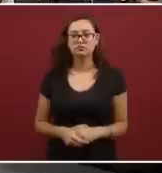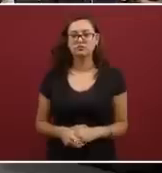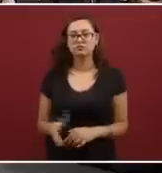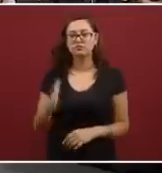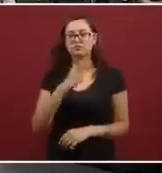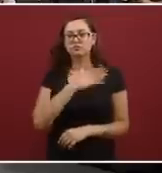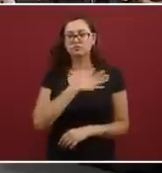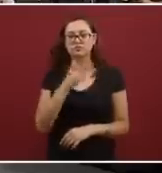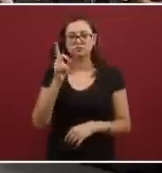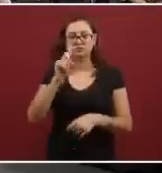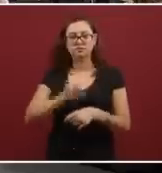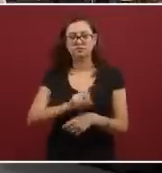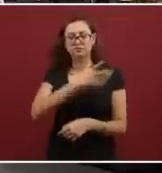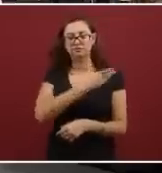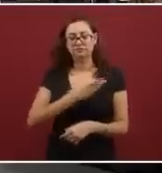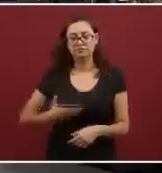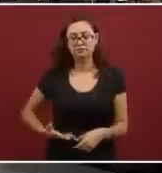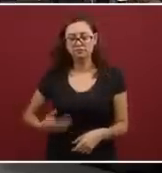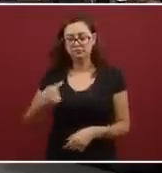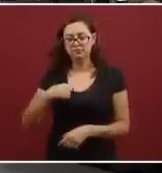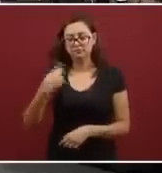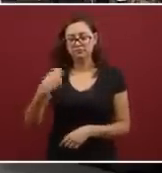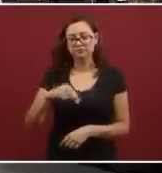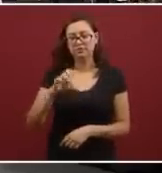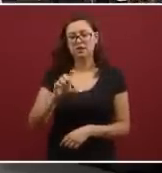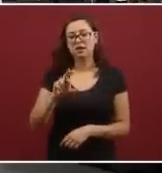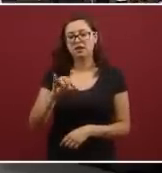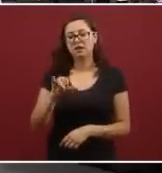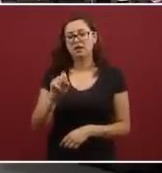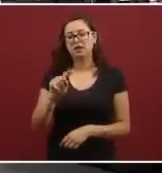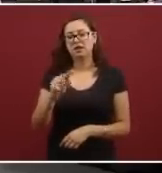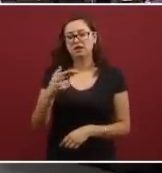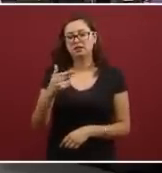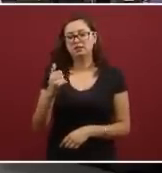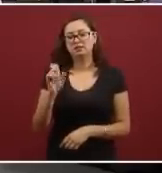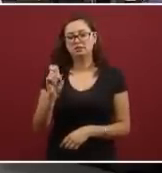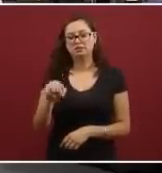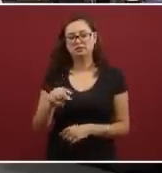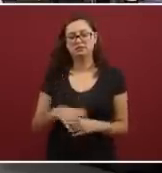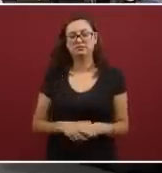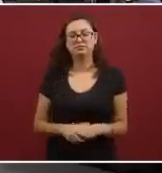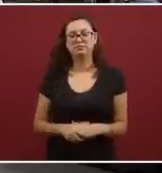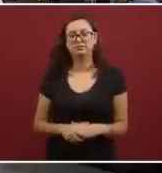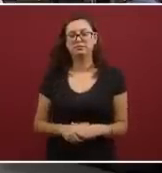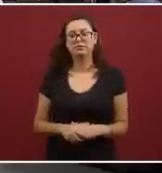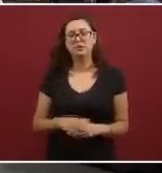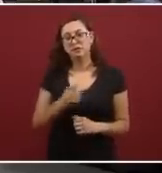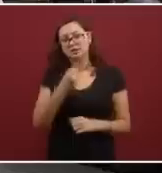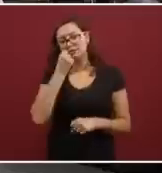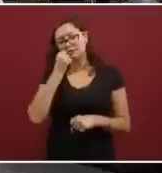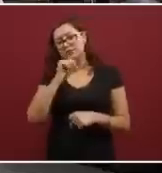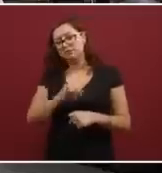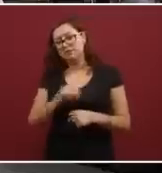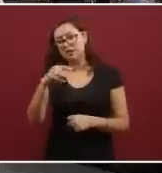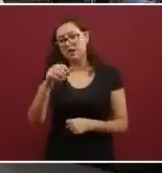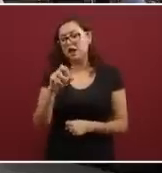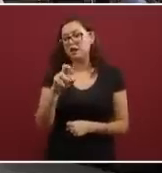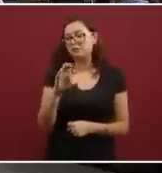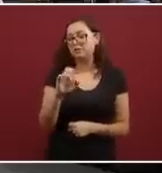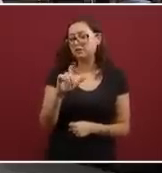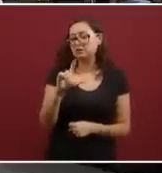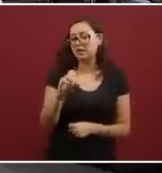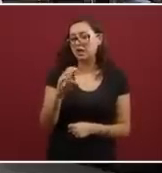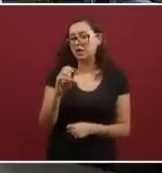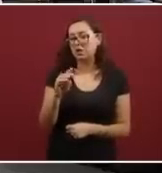Buenos días, señor presidente. Soy Christine Murray, de la Fundación Reuters. El secretario Ebrard nos habló de unas acciones contra el tráfico